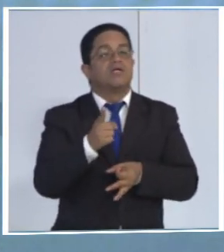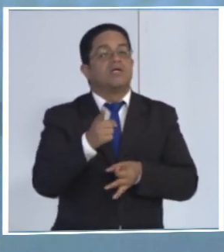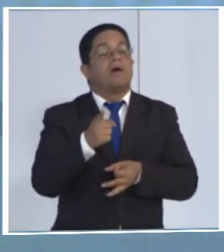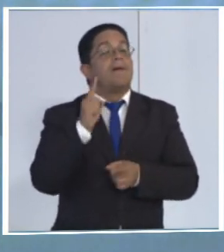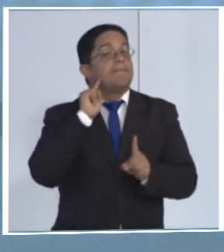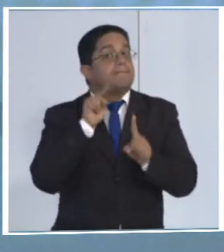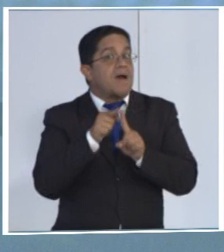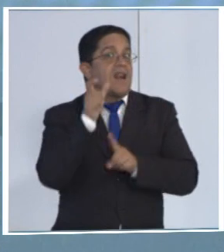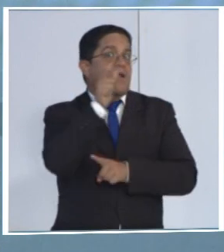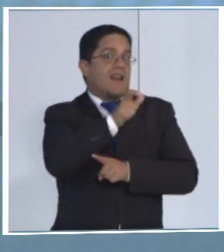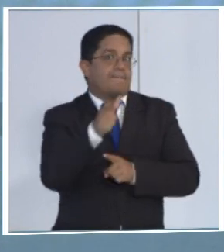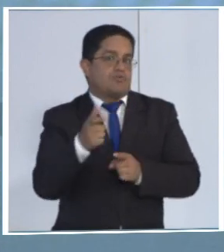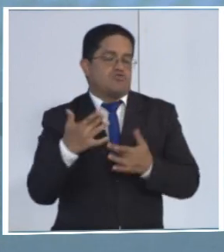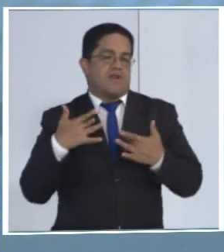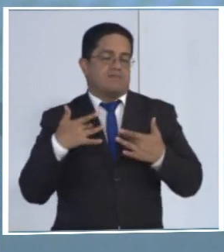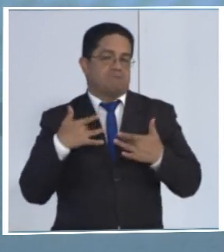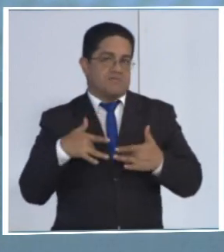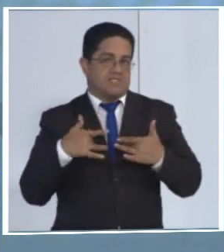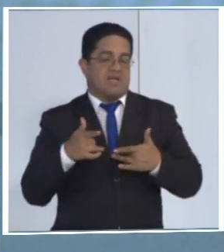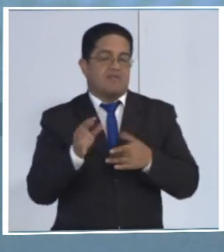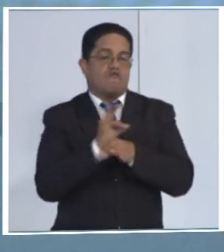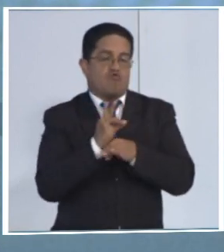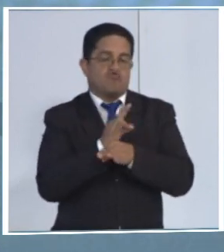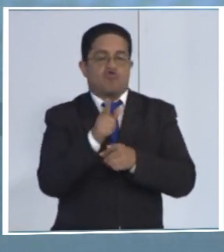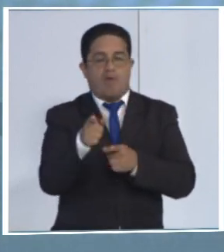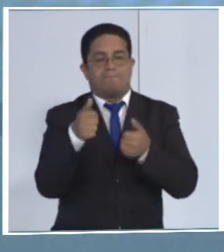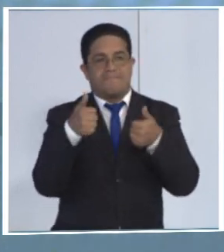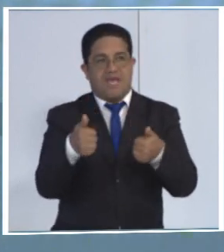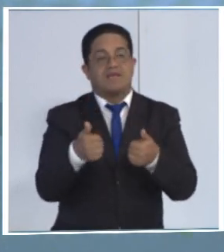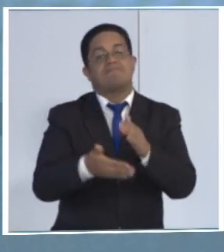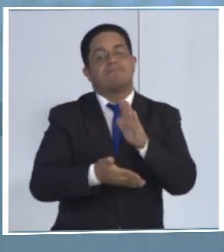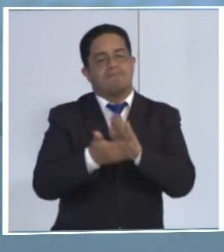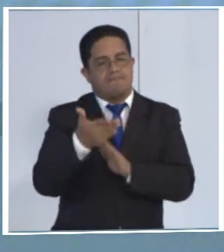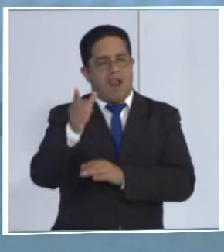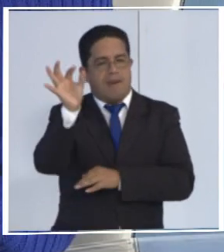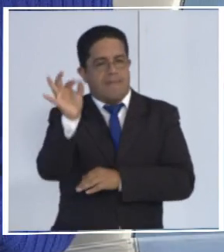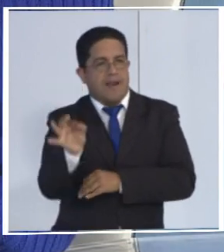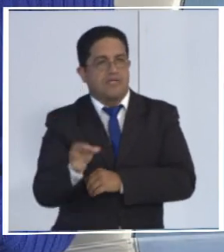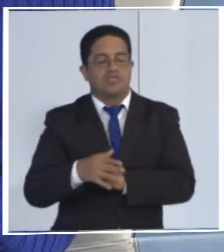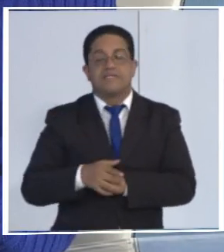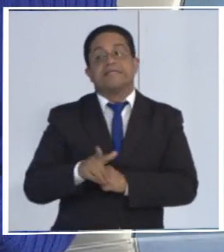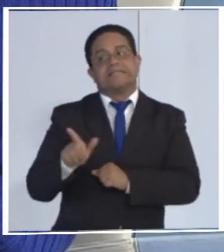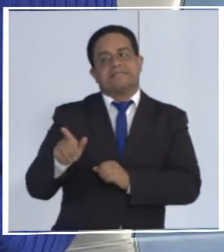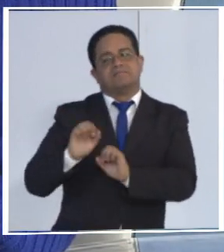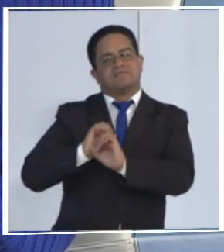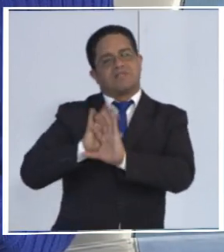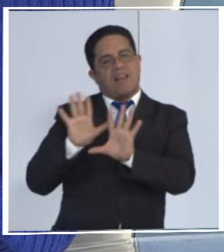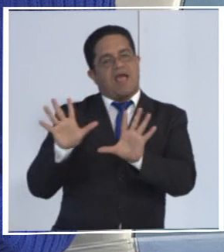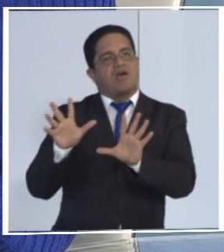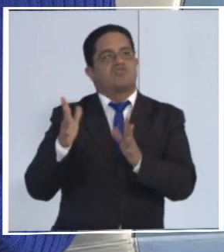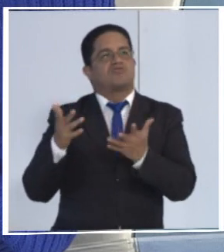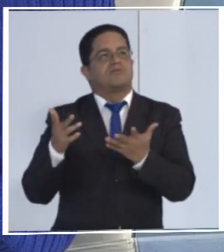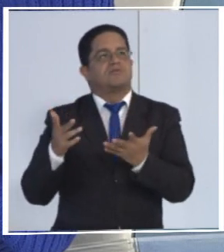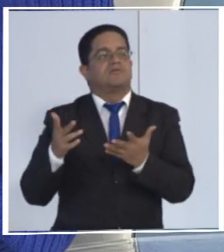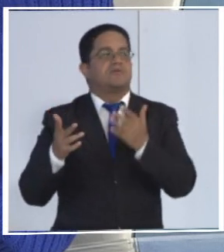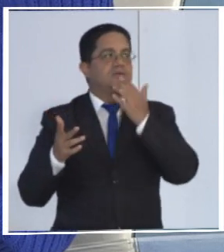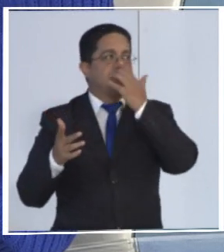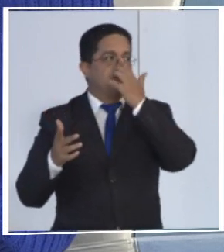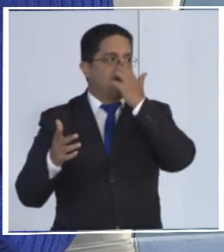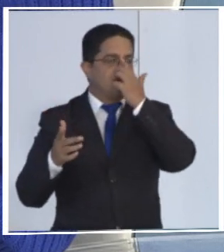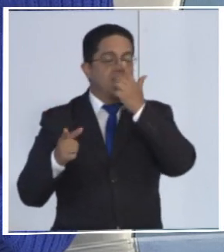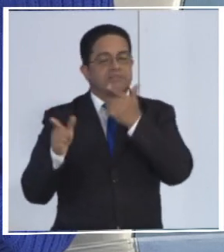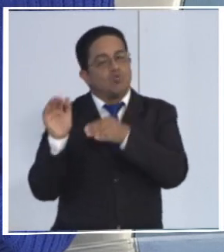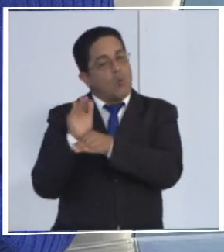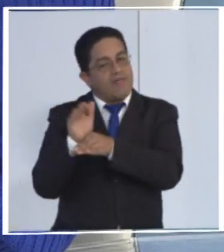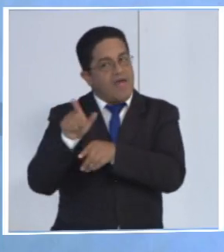que el paciente sea continente, que aguante las ganas de ir al baño siempre. Claro, y que no se vaya a empeorar una infección en esta zona también,